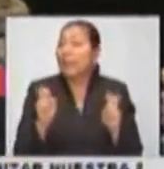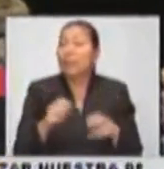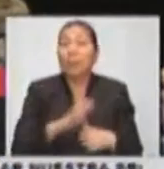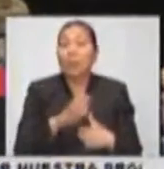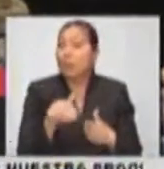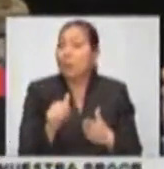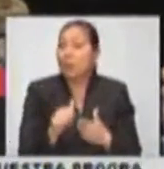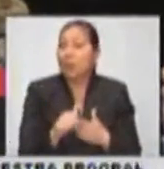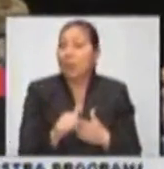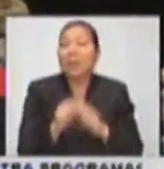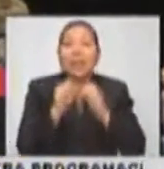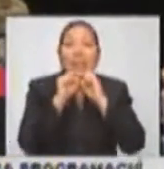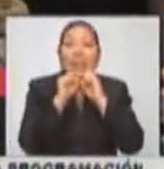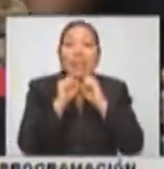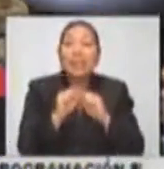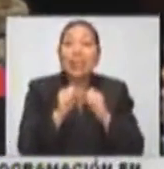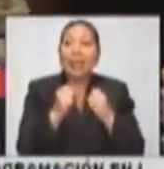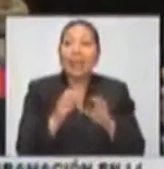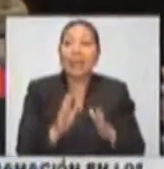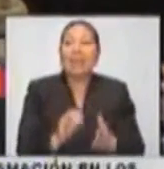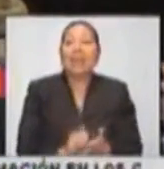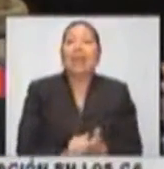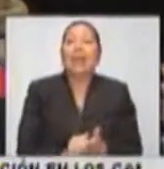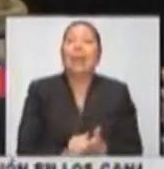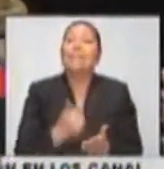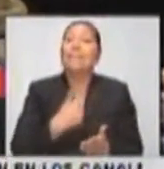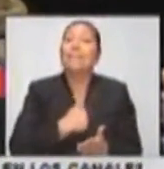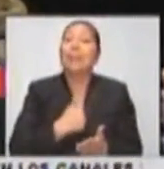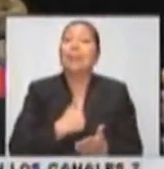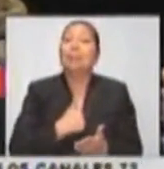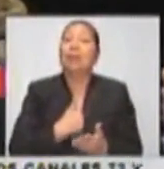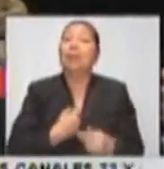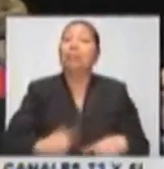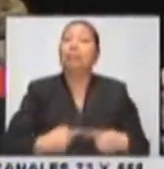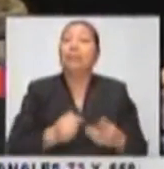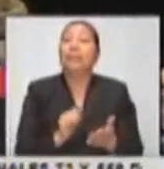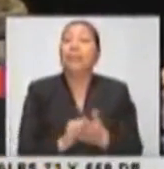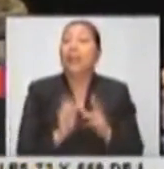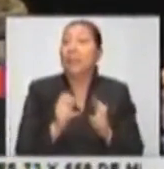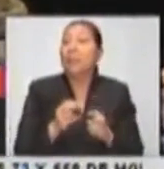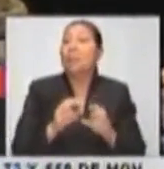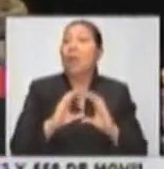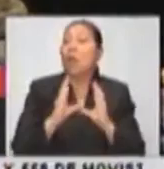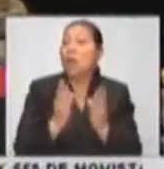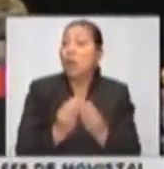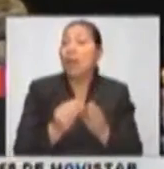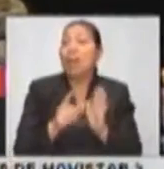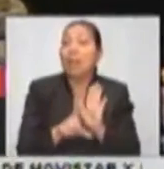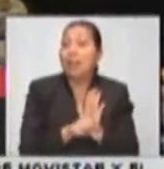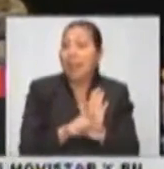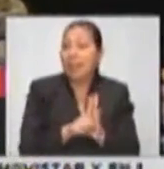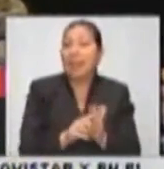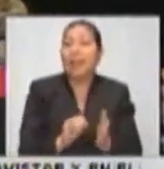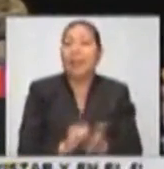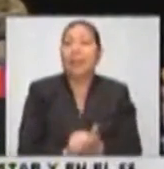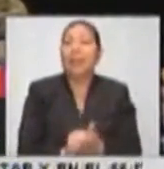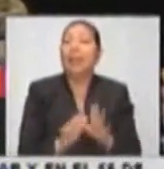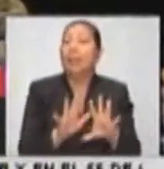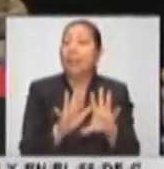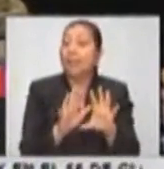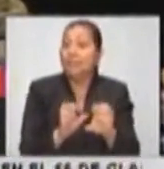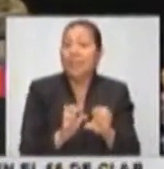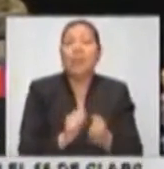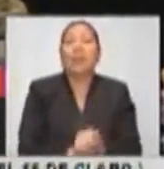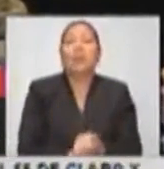todo, y después secretariados ya de los mismos aspectos que hemos estado discutiendo, de temas globales, legales, ¿no es cierto?, de la